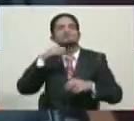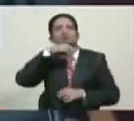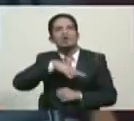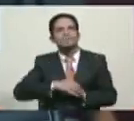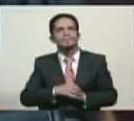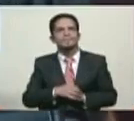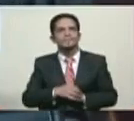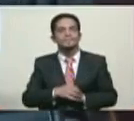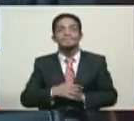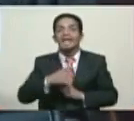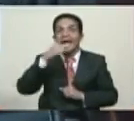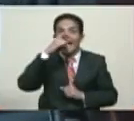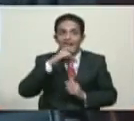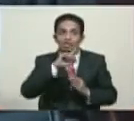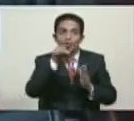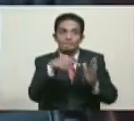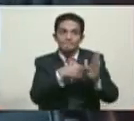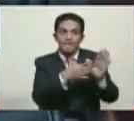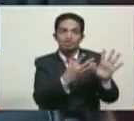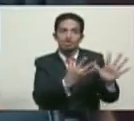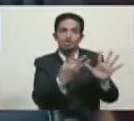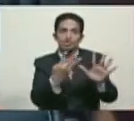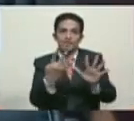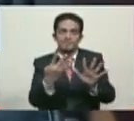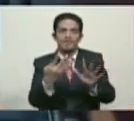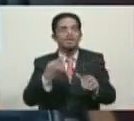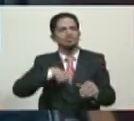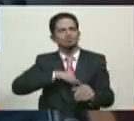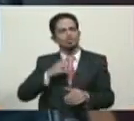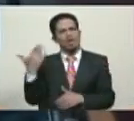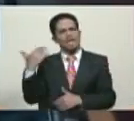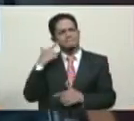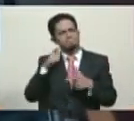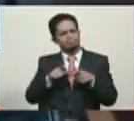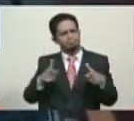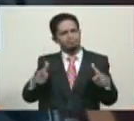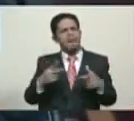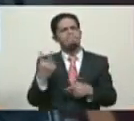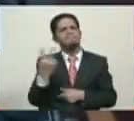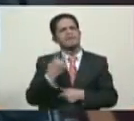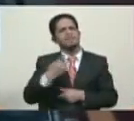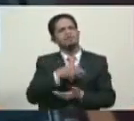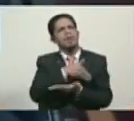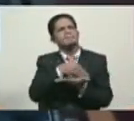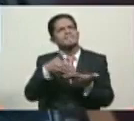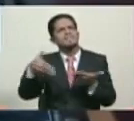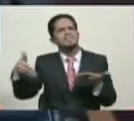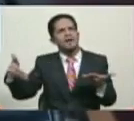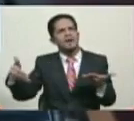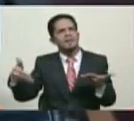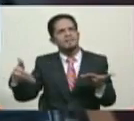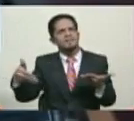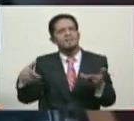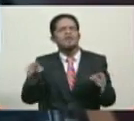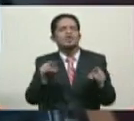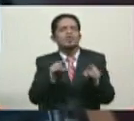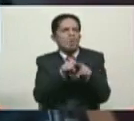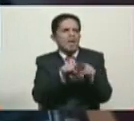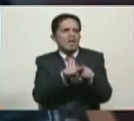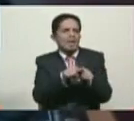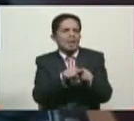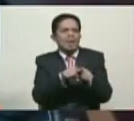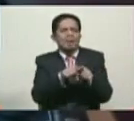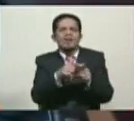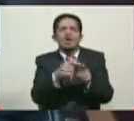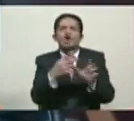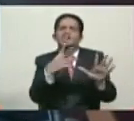año 1999, 22 millones de venezolanos sumergidos en un 80% de pobreza extrema en